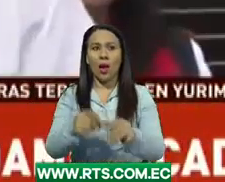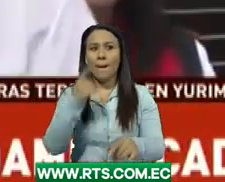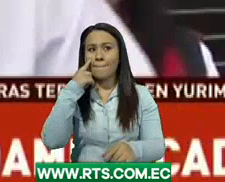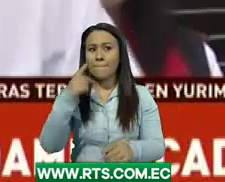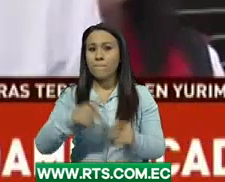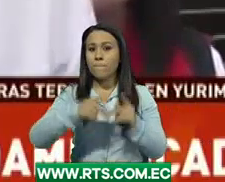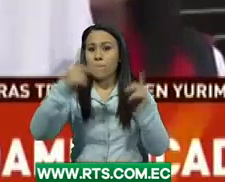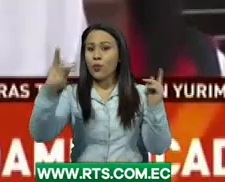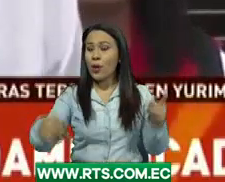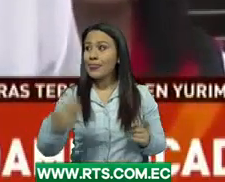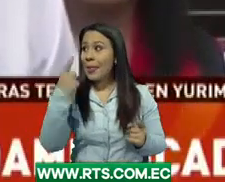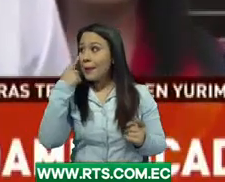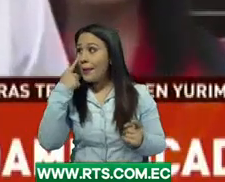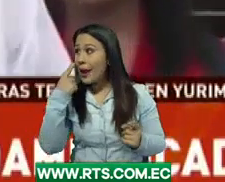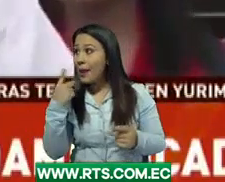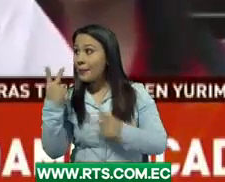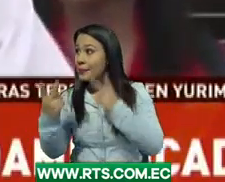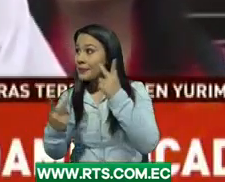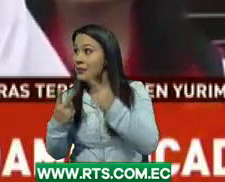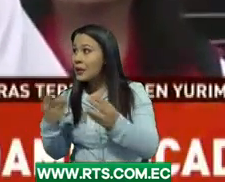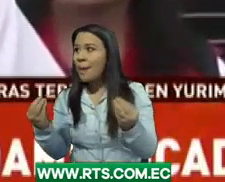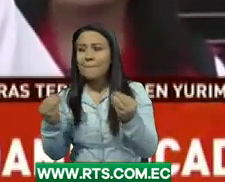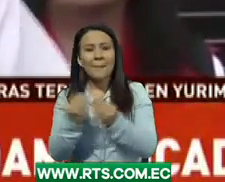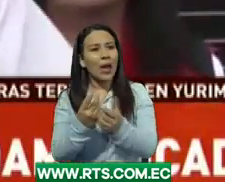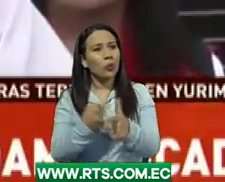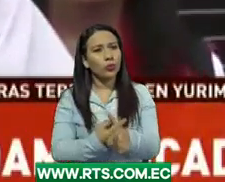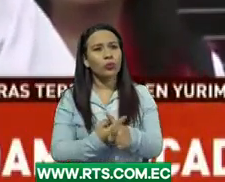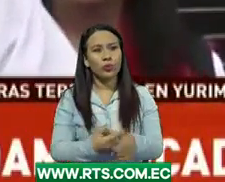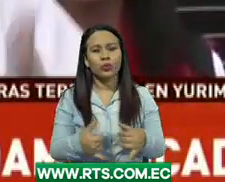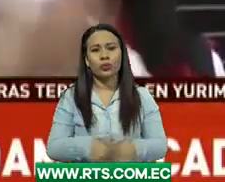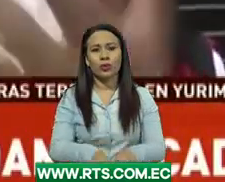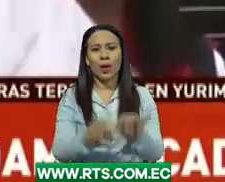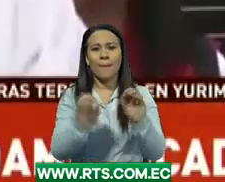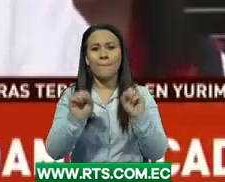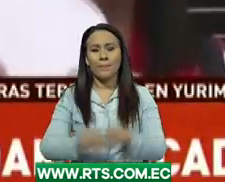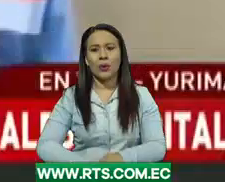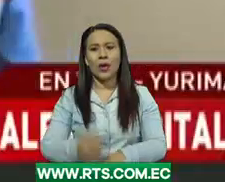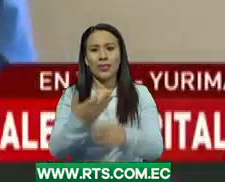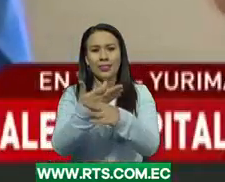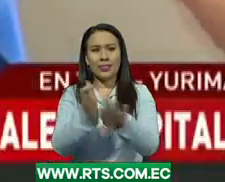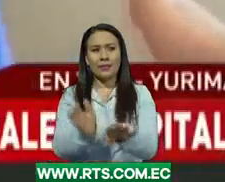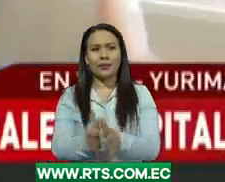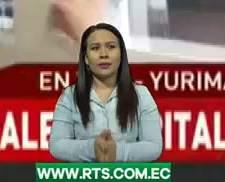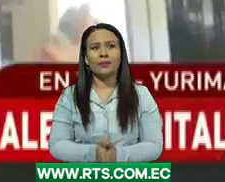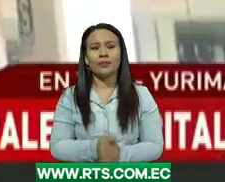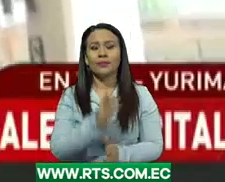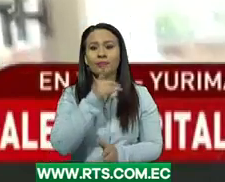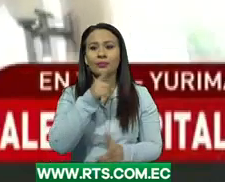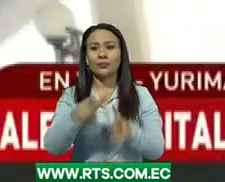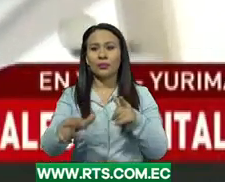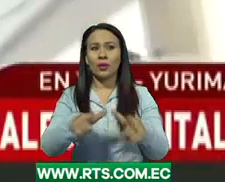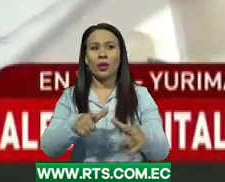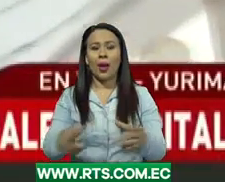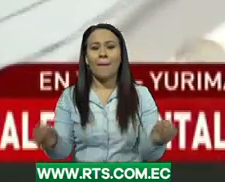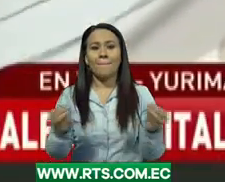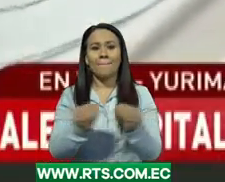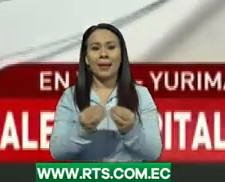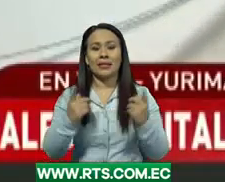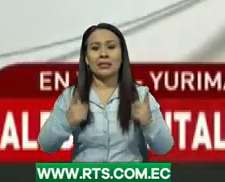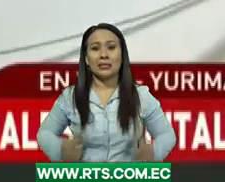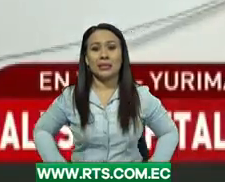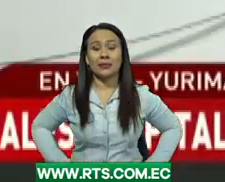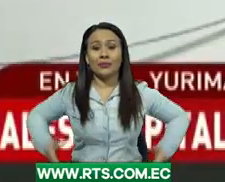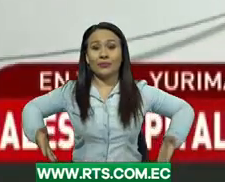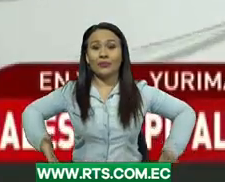vez que veamos que sí está asegurado el tránsito, recién podremos destinar esas unidades a otro lugar. Uno de los centros de salud más grandes que existe